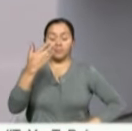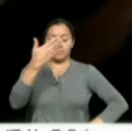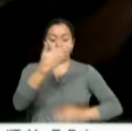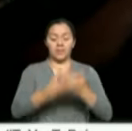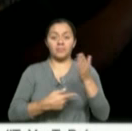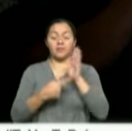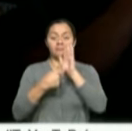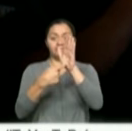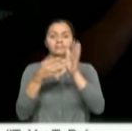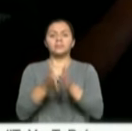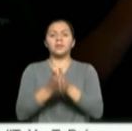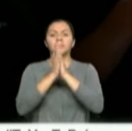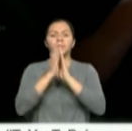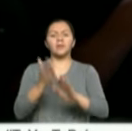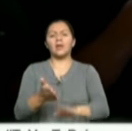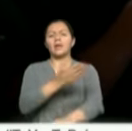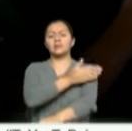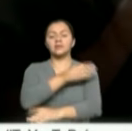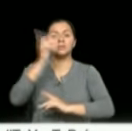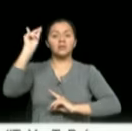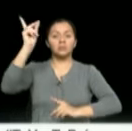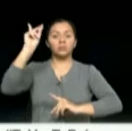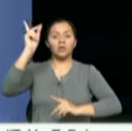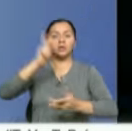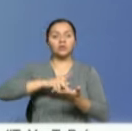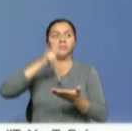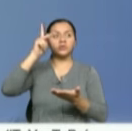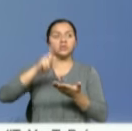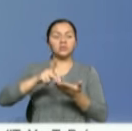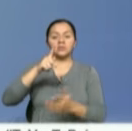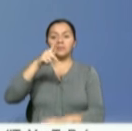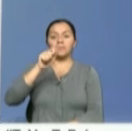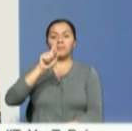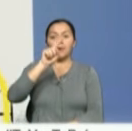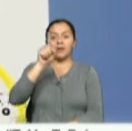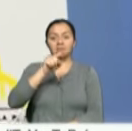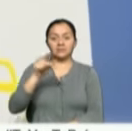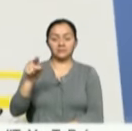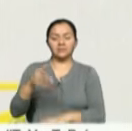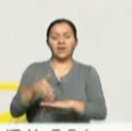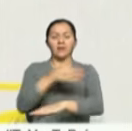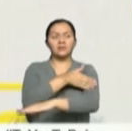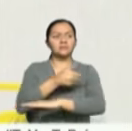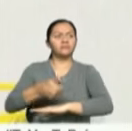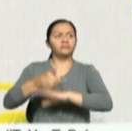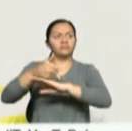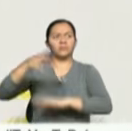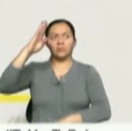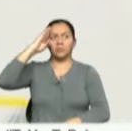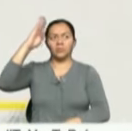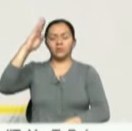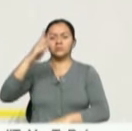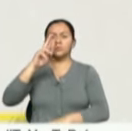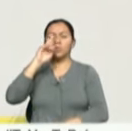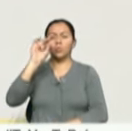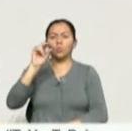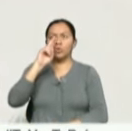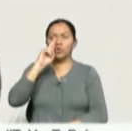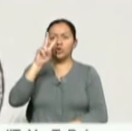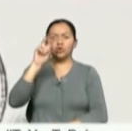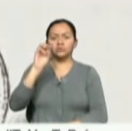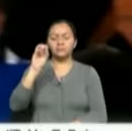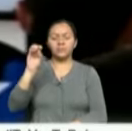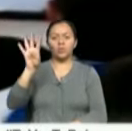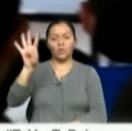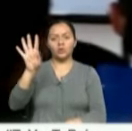se refiere a un pedido del entonces diputado por Pichincha, Andrés Páez, al comandante general de la policía en junio de 2004